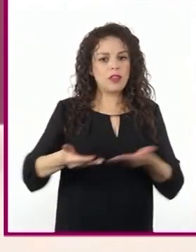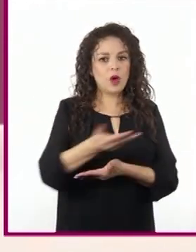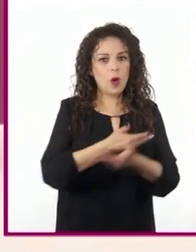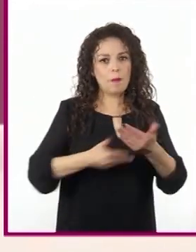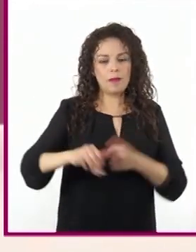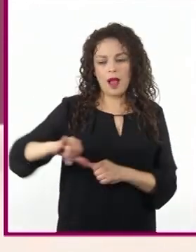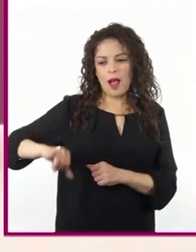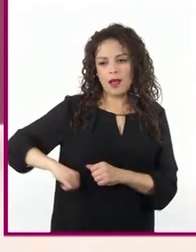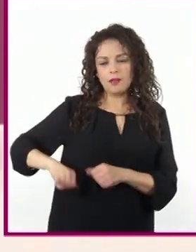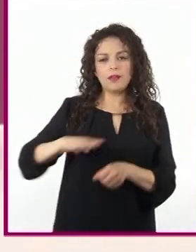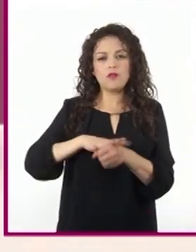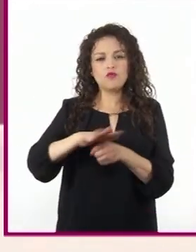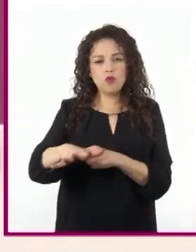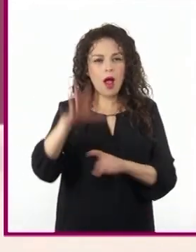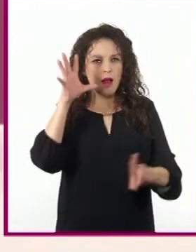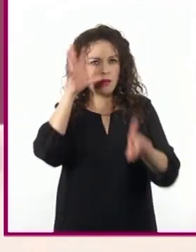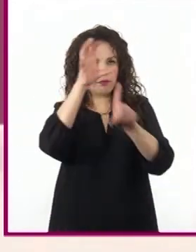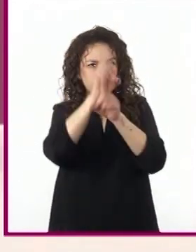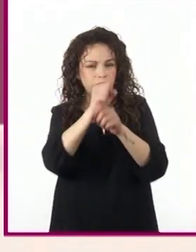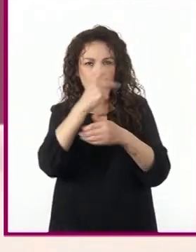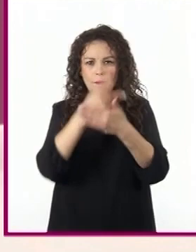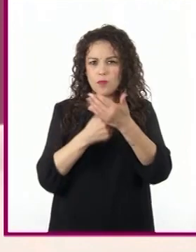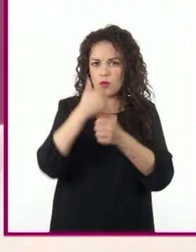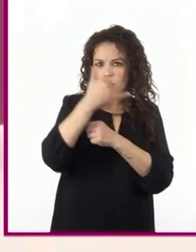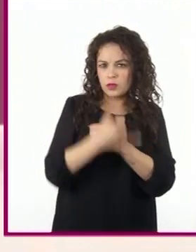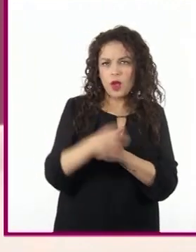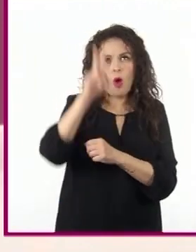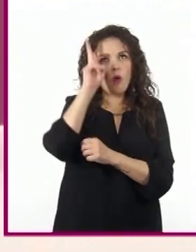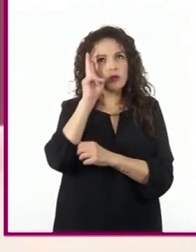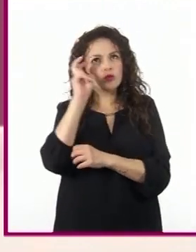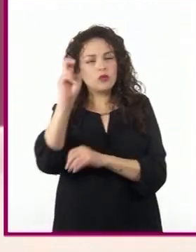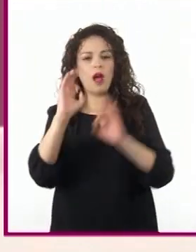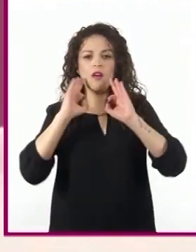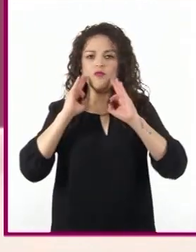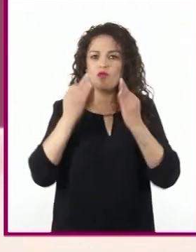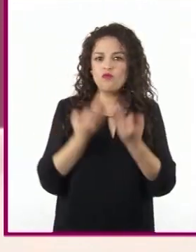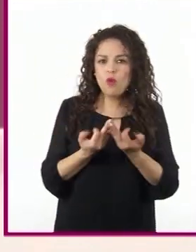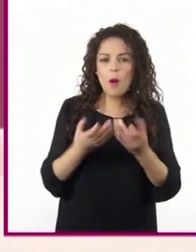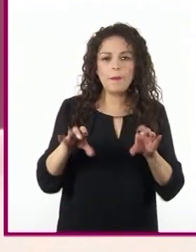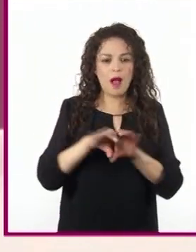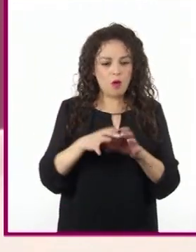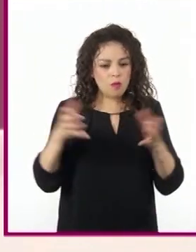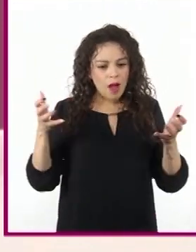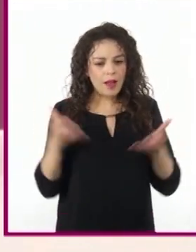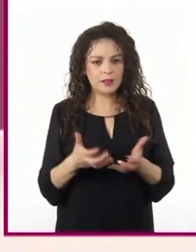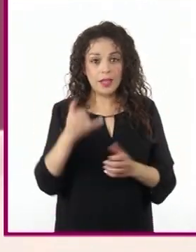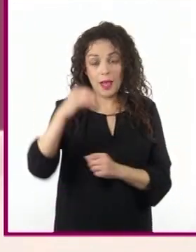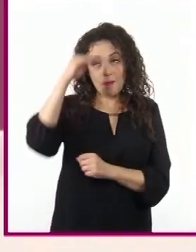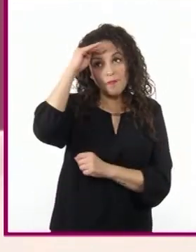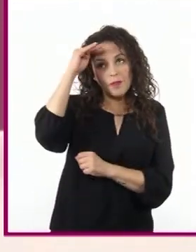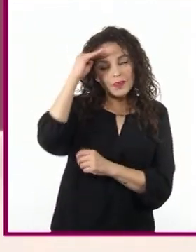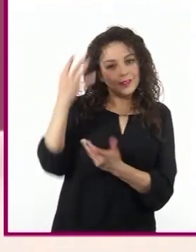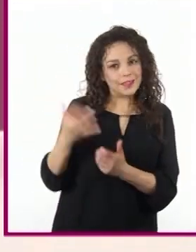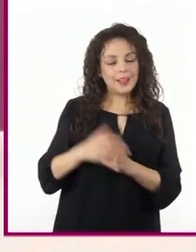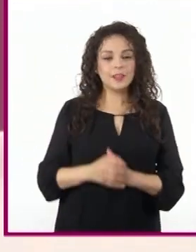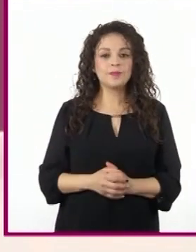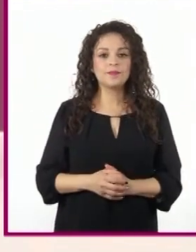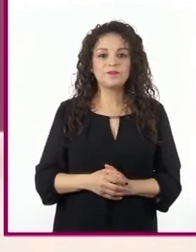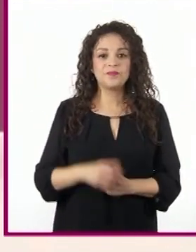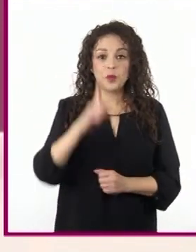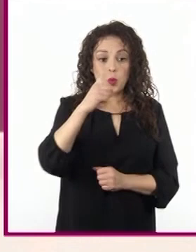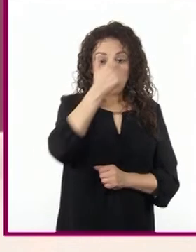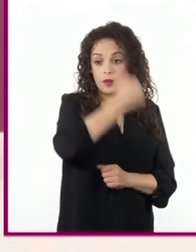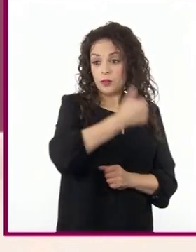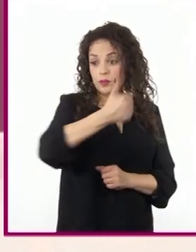sueños, metas, proyectos, formas de ser, actuar y pensar. La identidad de cada